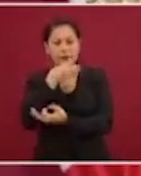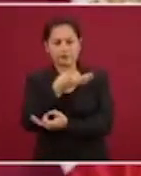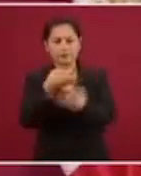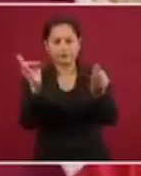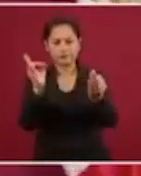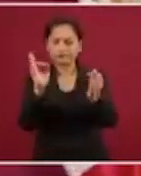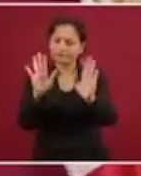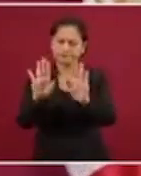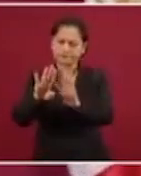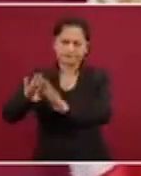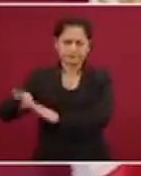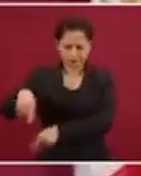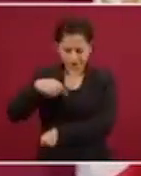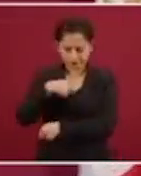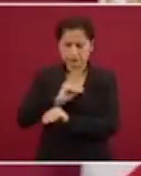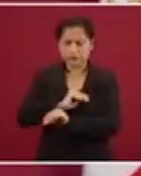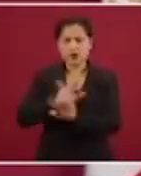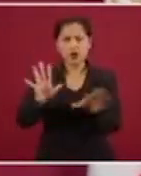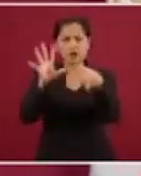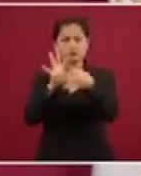no se distorsionen las cosas,